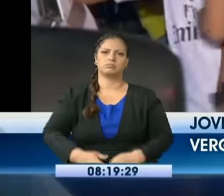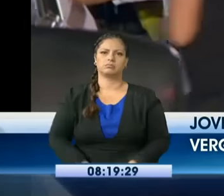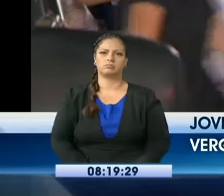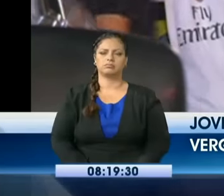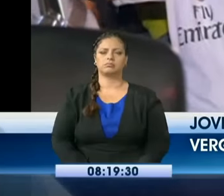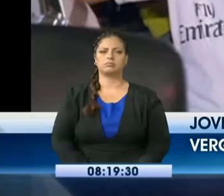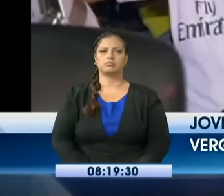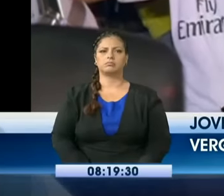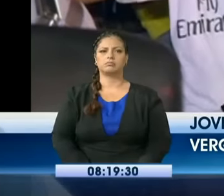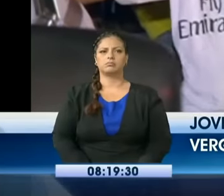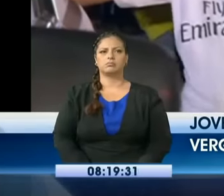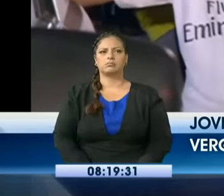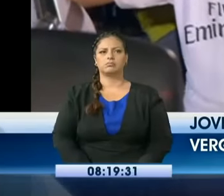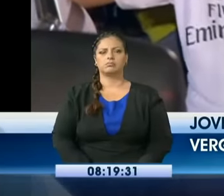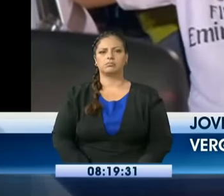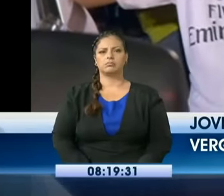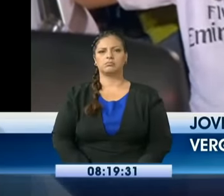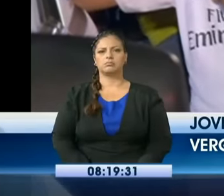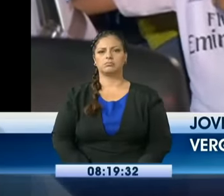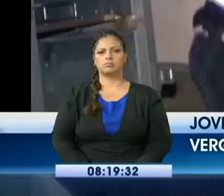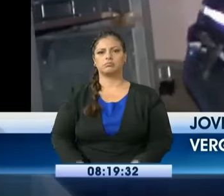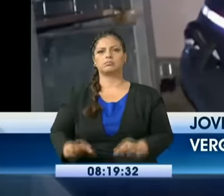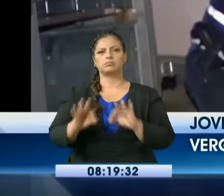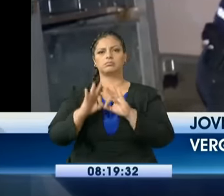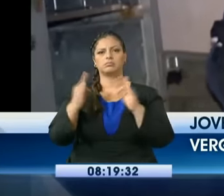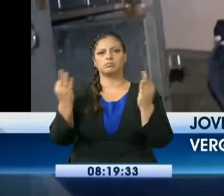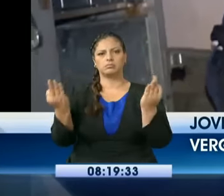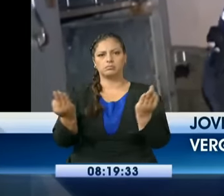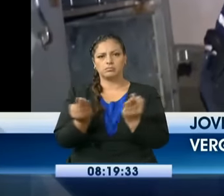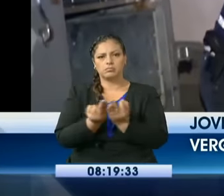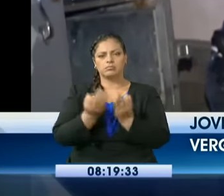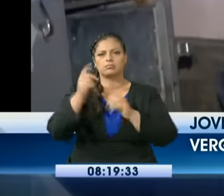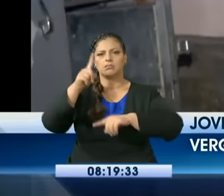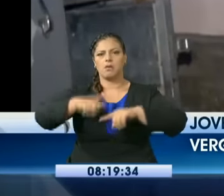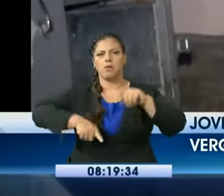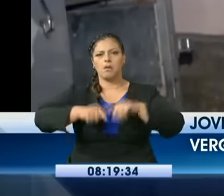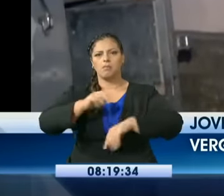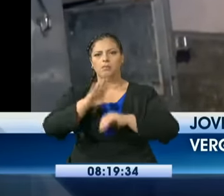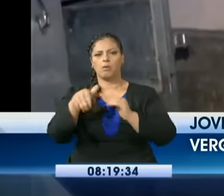momento del procedimiento, los allegados al joven no